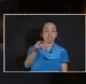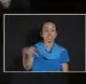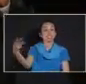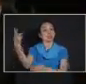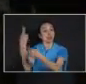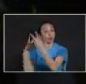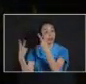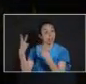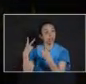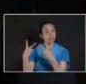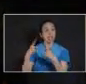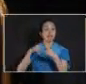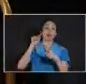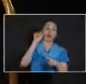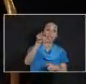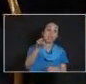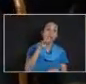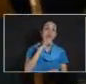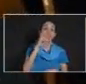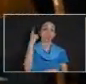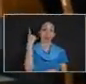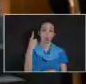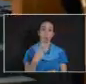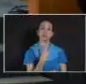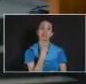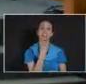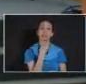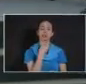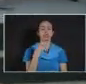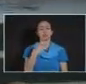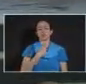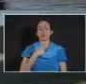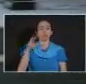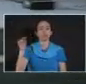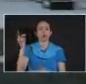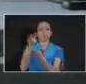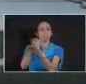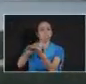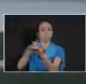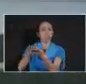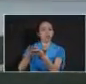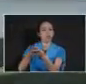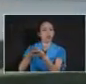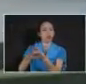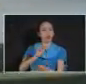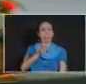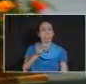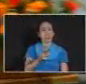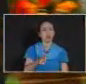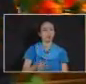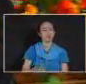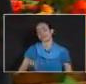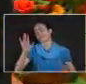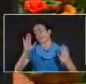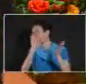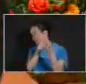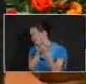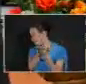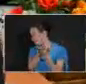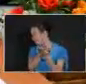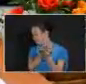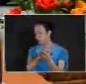Y por eso es un peligro, hermano. Yo no critico. Mire, aún no es. No, mejor no me meto ahí.